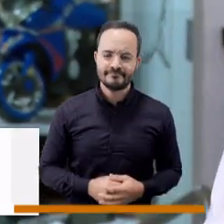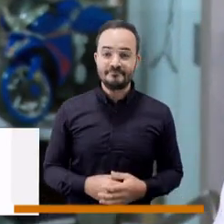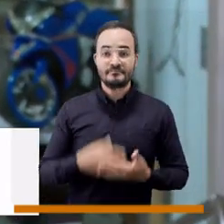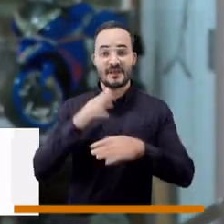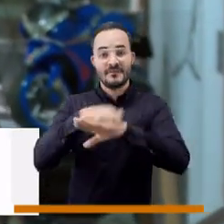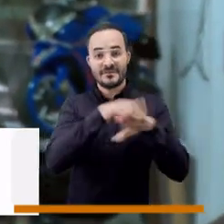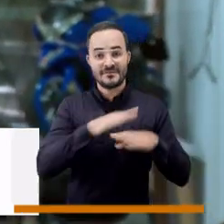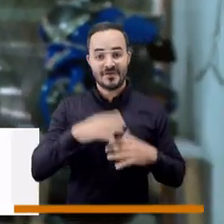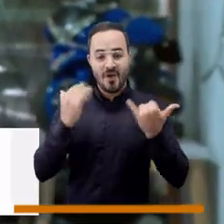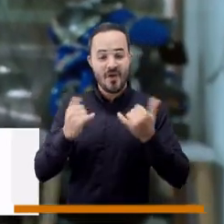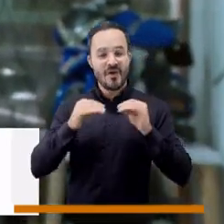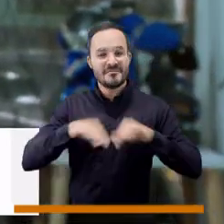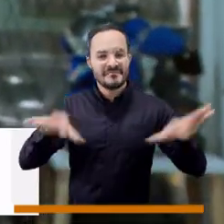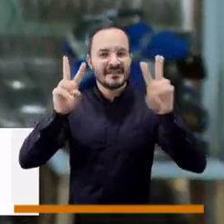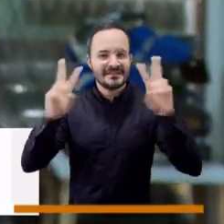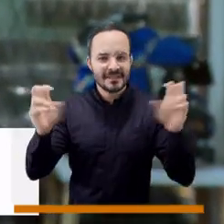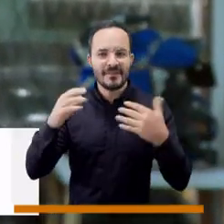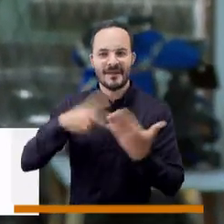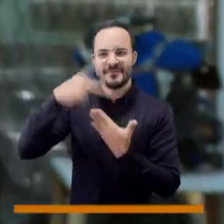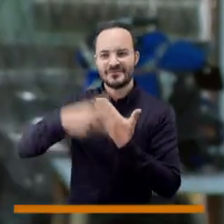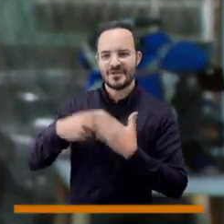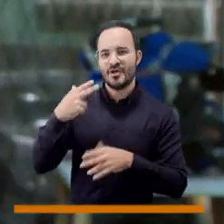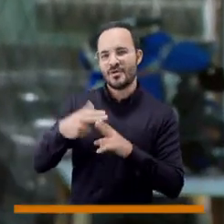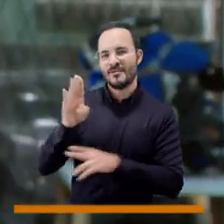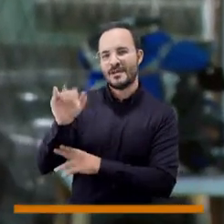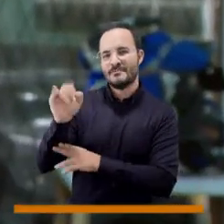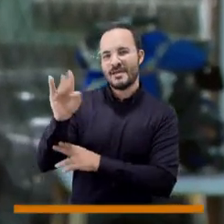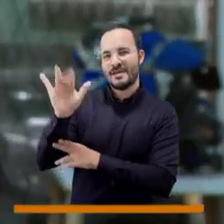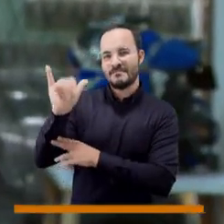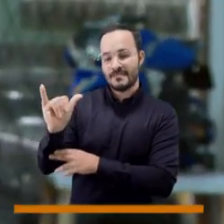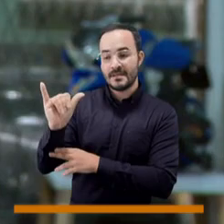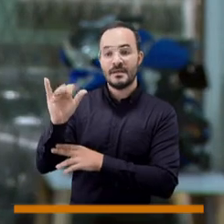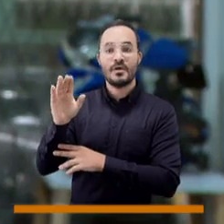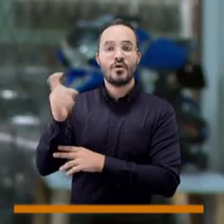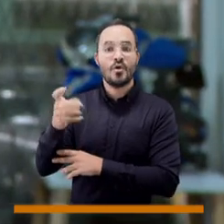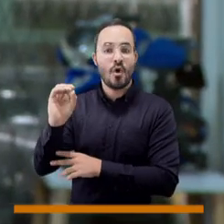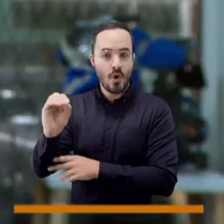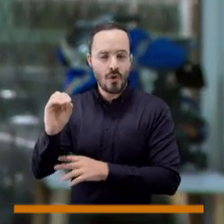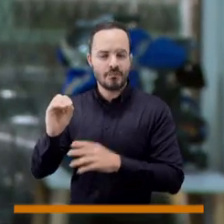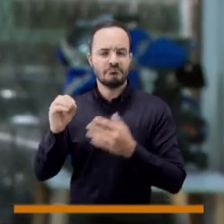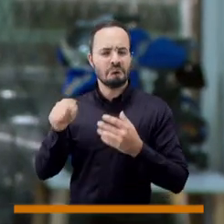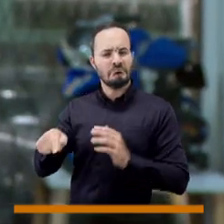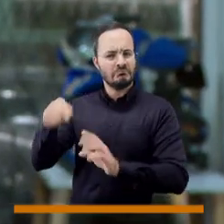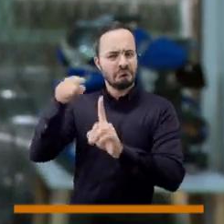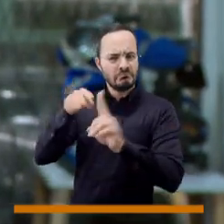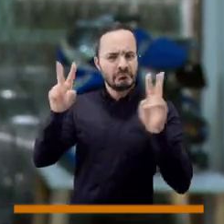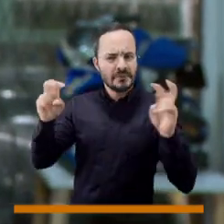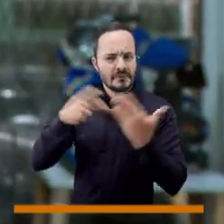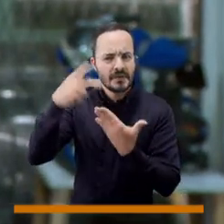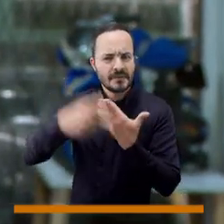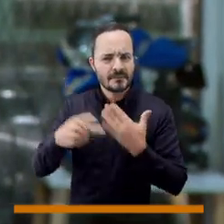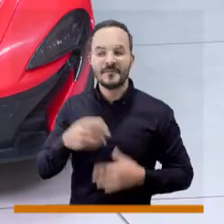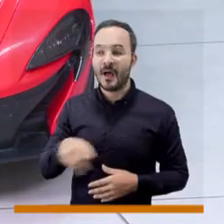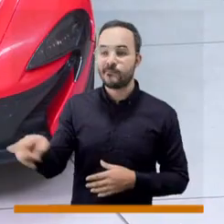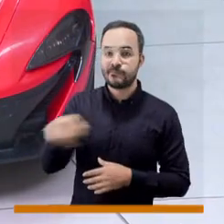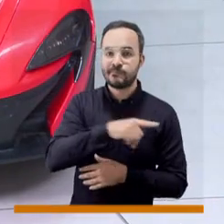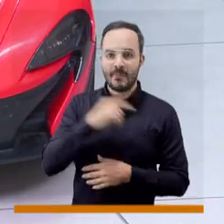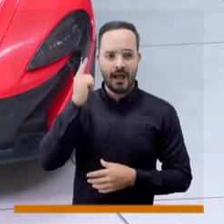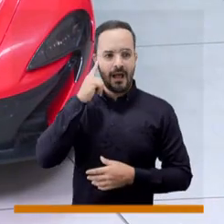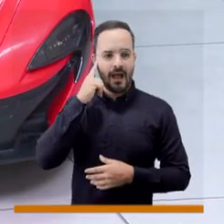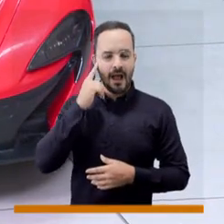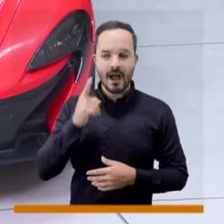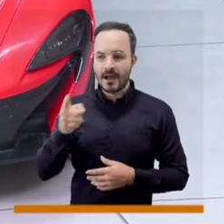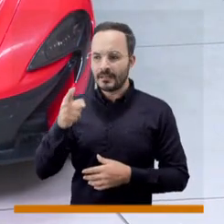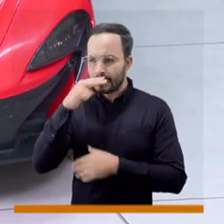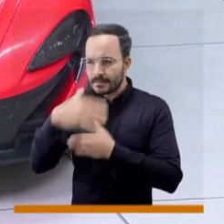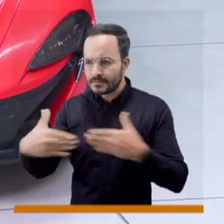un proyecto muy lindo, se llama Go Baby Go. Go Baby Go es un proyecto en el que buscamos entregar carritos de batería